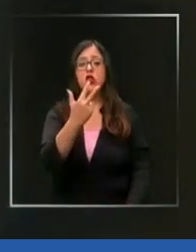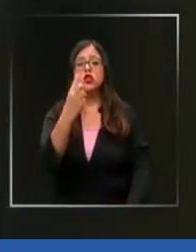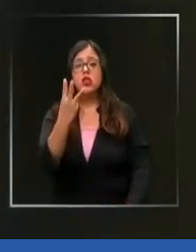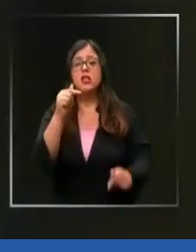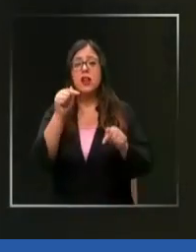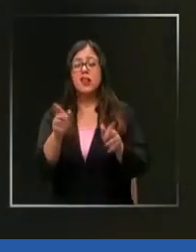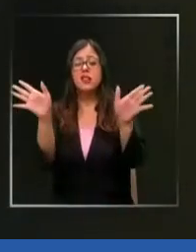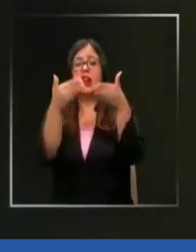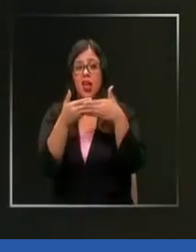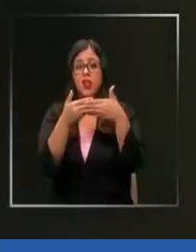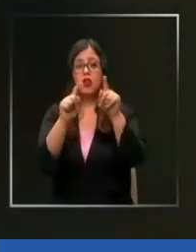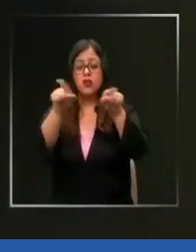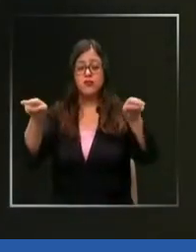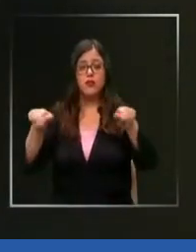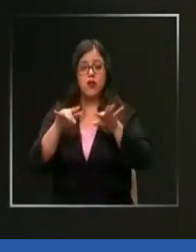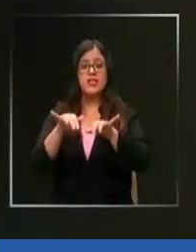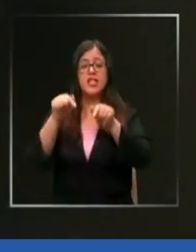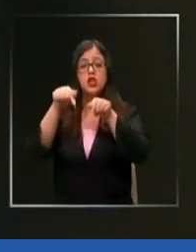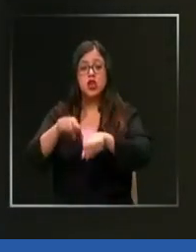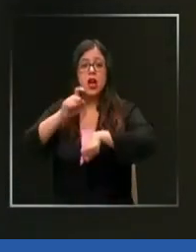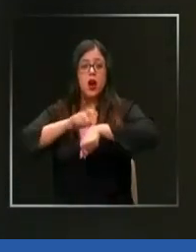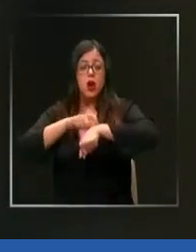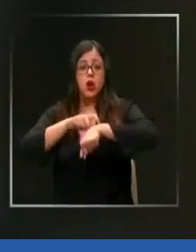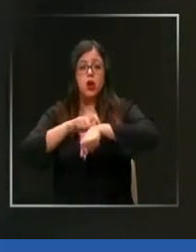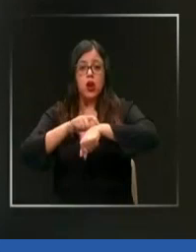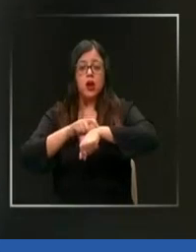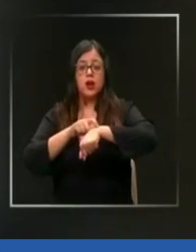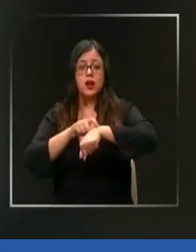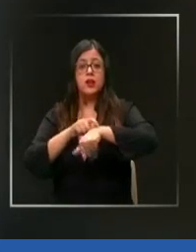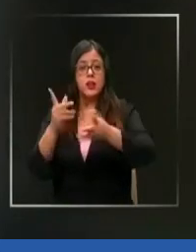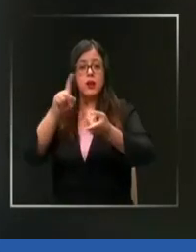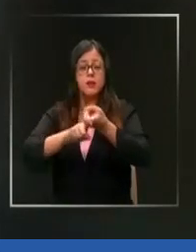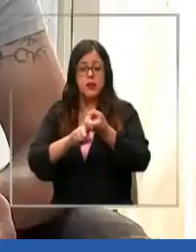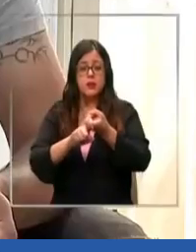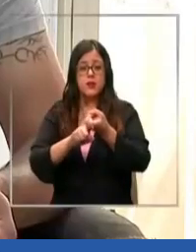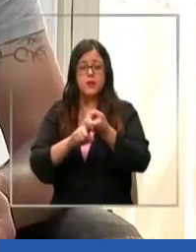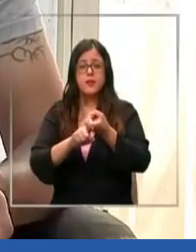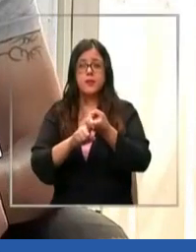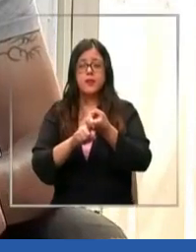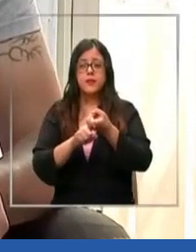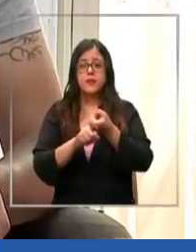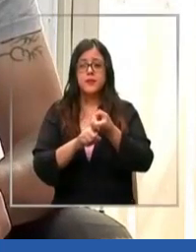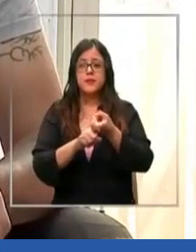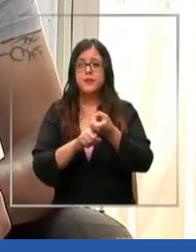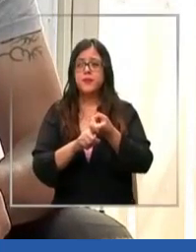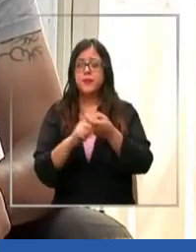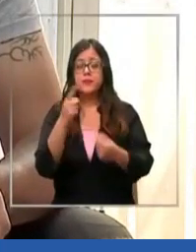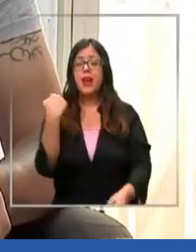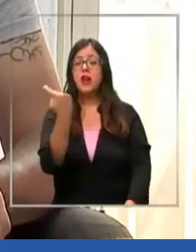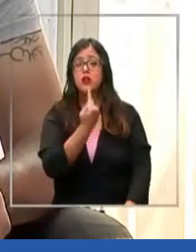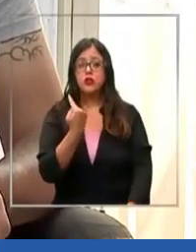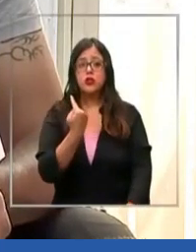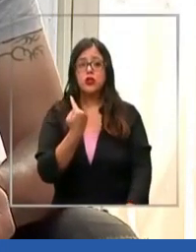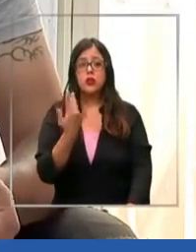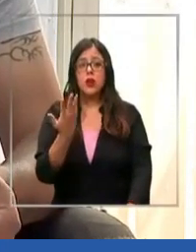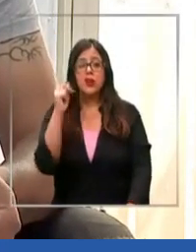cerrado. Y hoy día había una hora para un matrimonio. Para nosotros igual